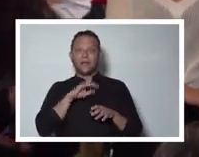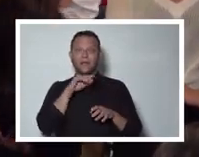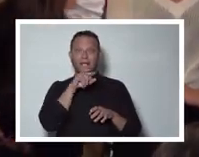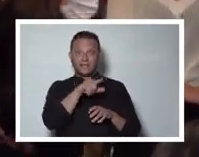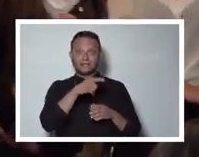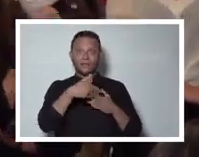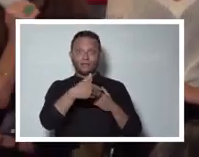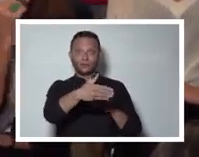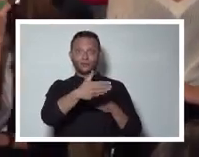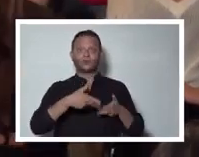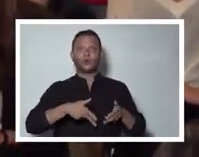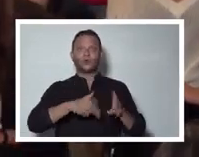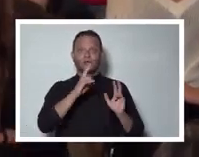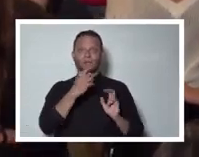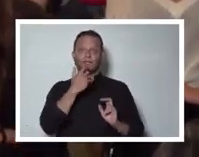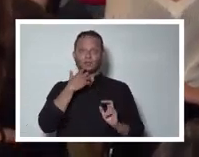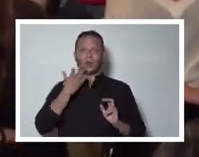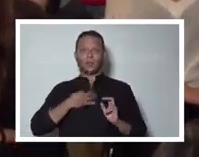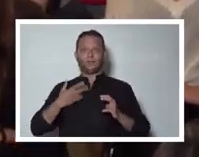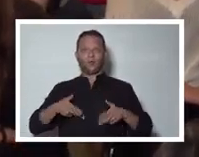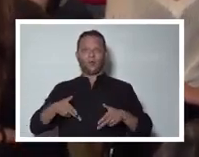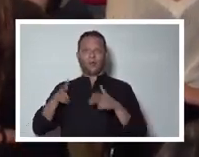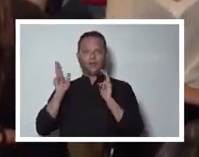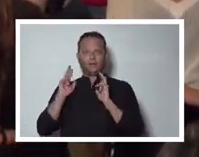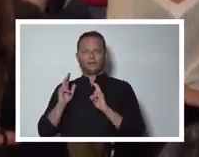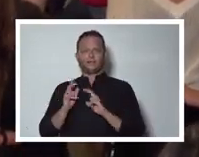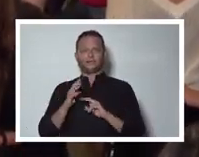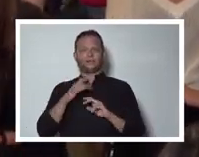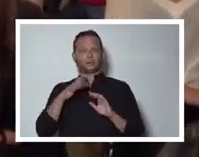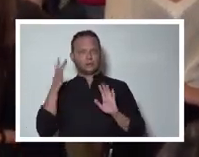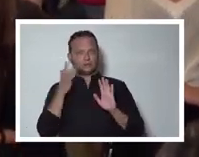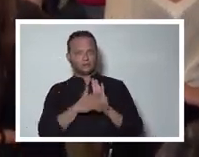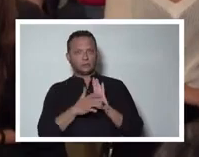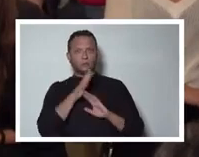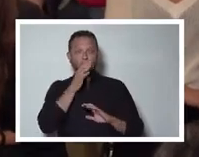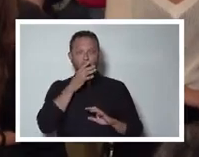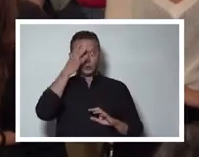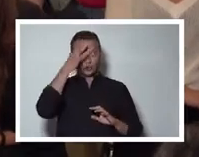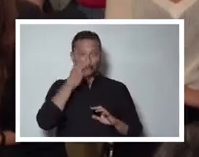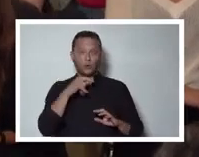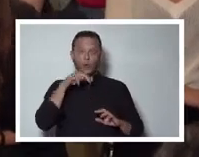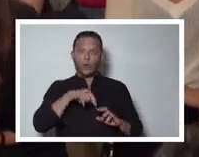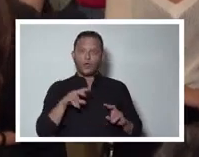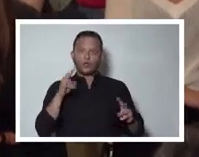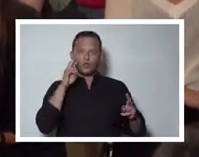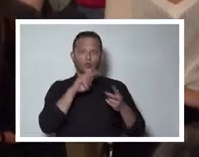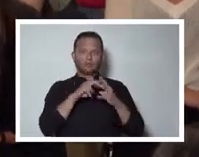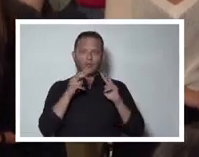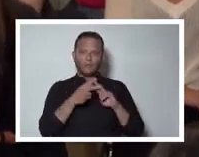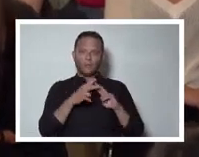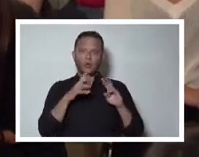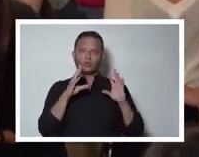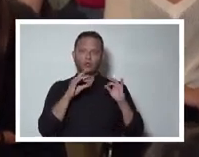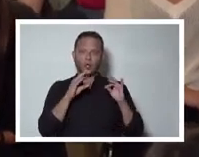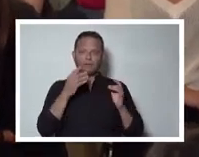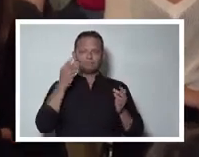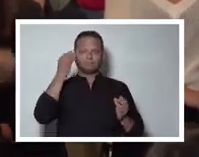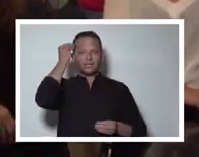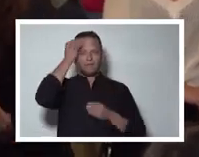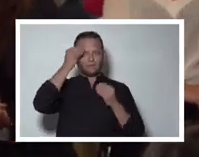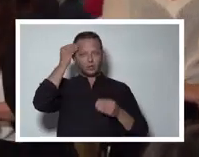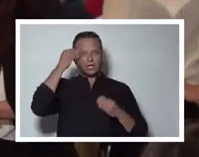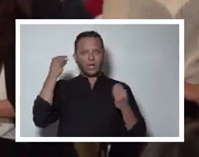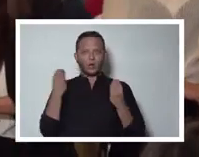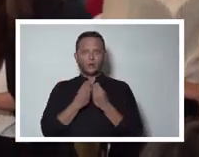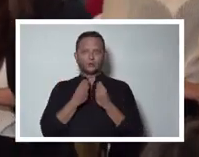libre yo tengo que ser libre y por eso creo que es bueno que hoy nos veamos que nos toquemos que reflexionemos juntas